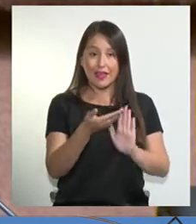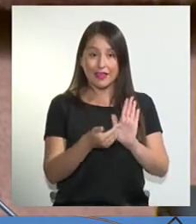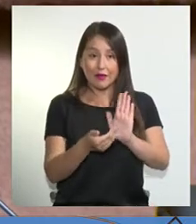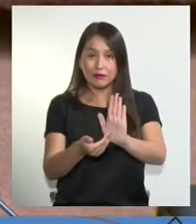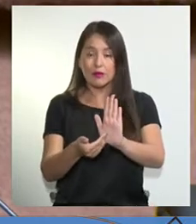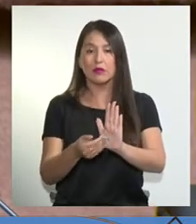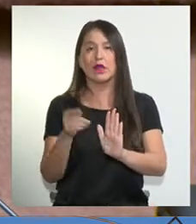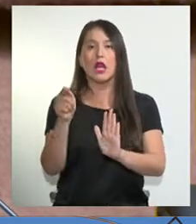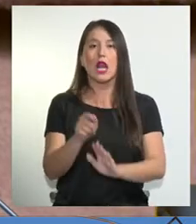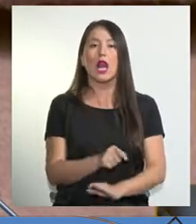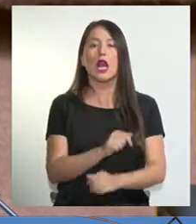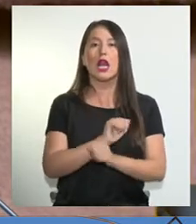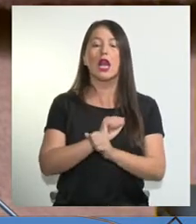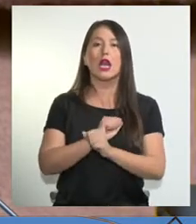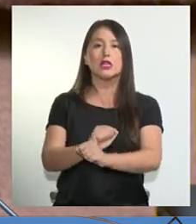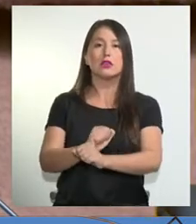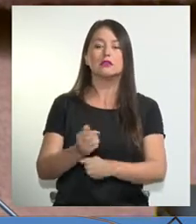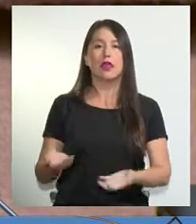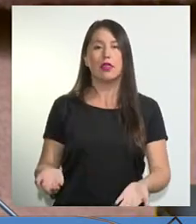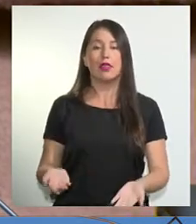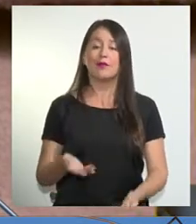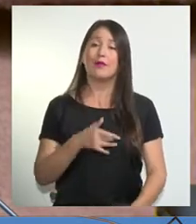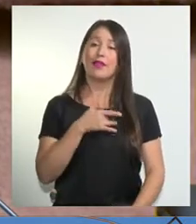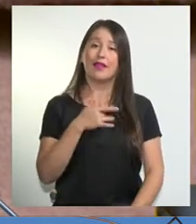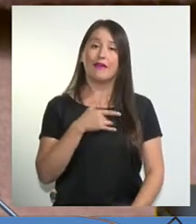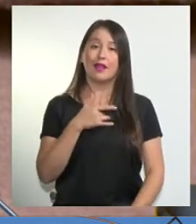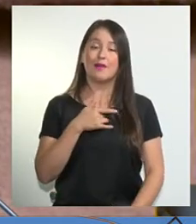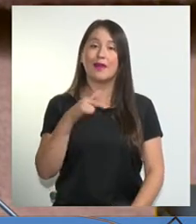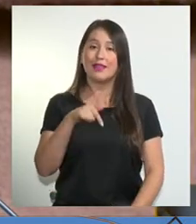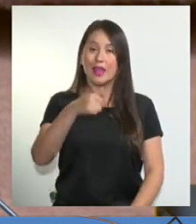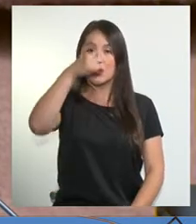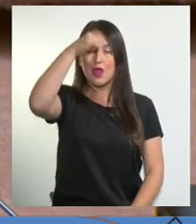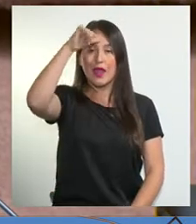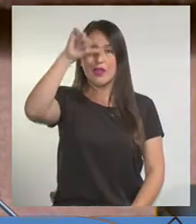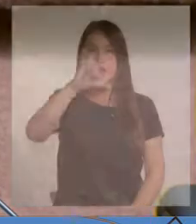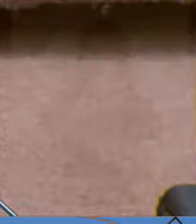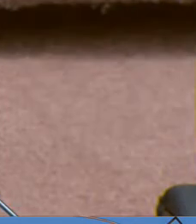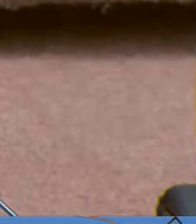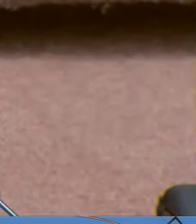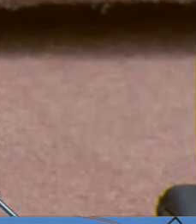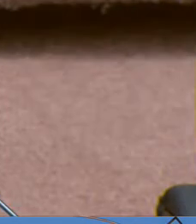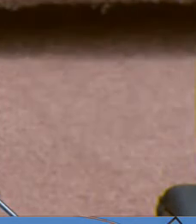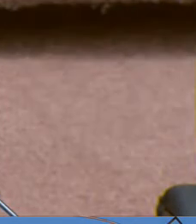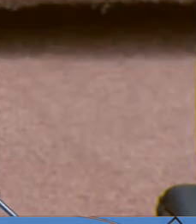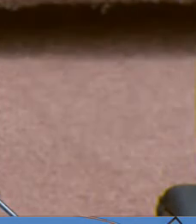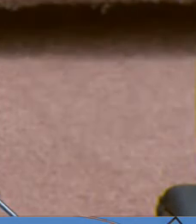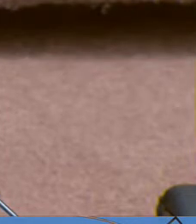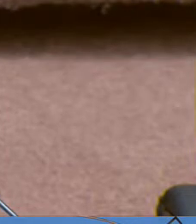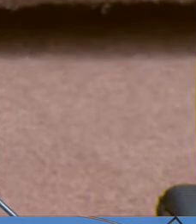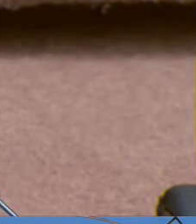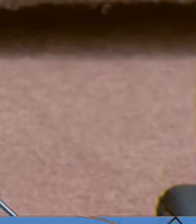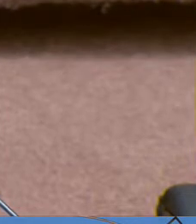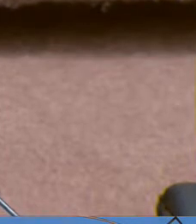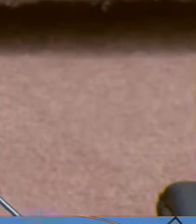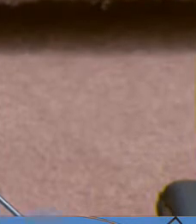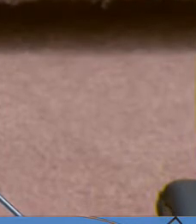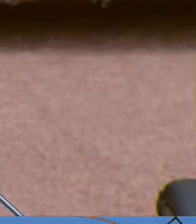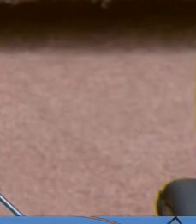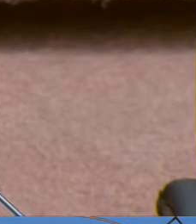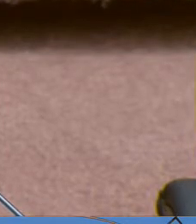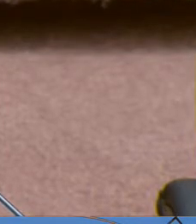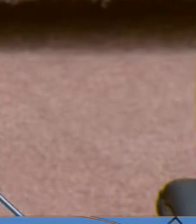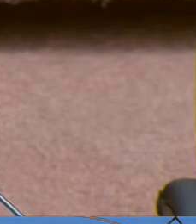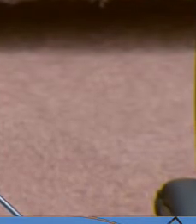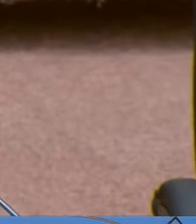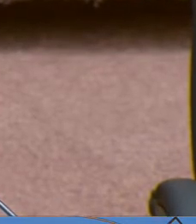La sanción que tiene este proyecto de ley es una sanción que remite al Código Penal, al artículo 318, que es insuficiente, en